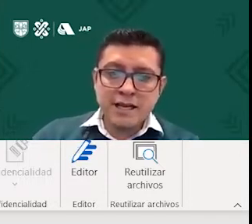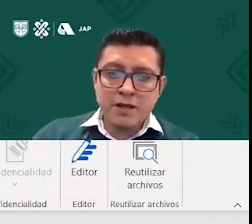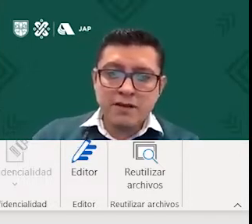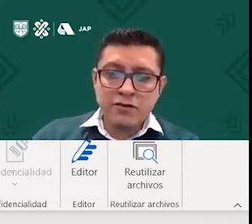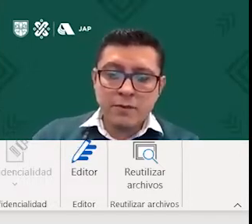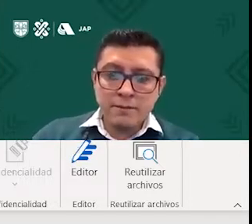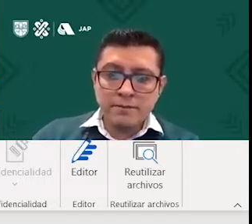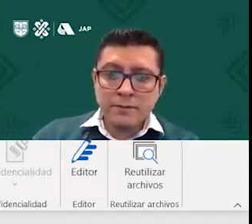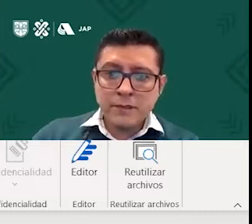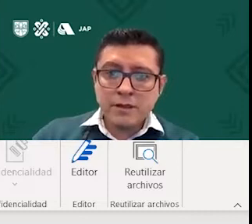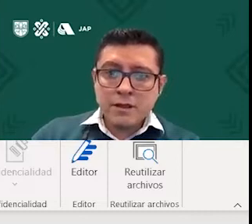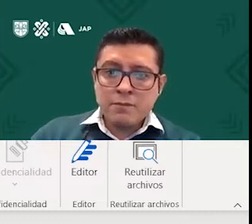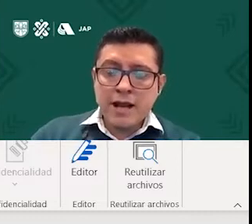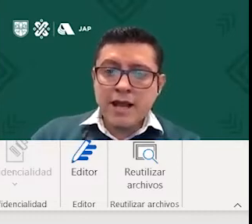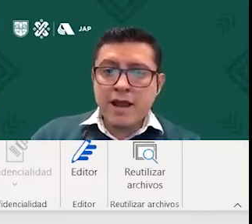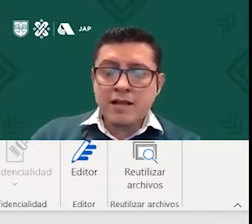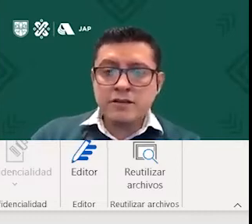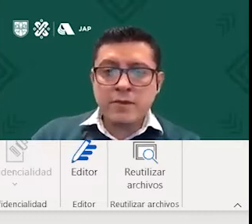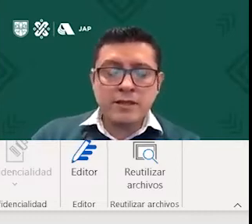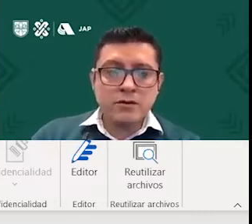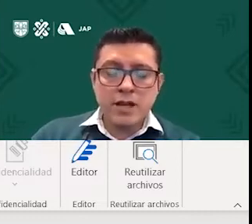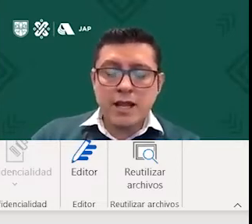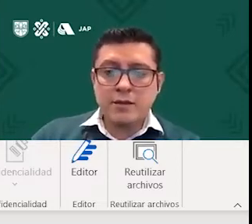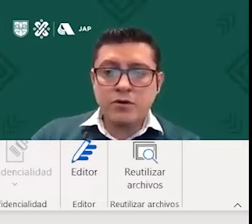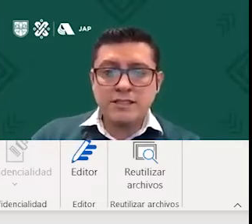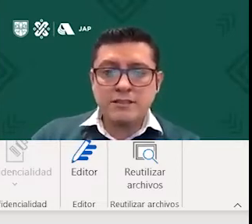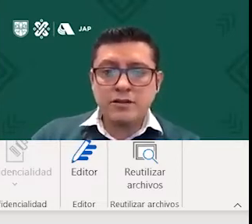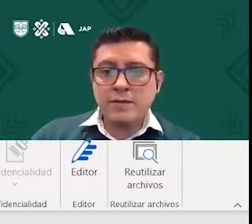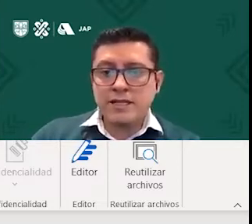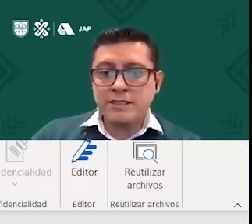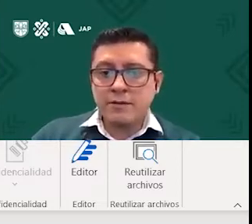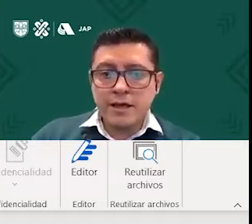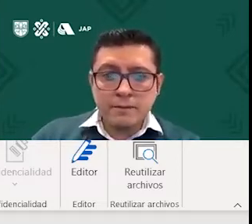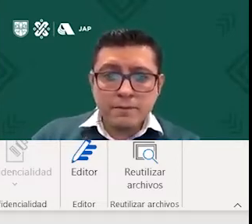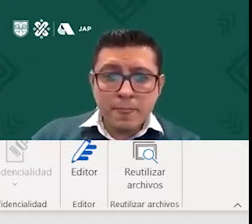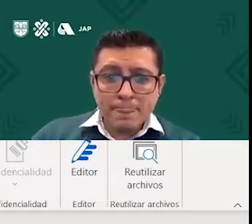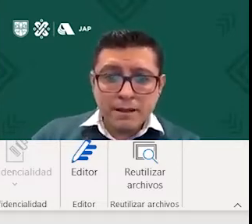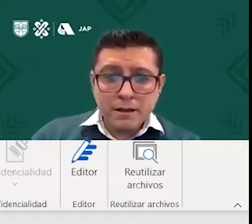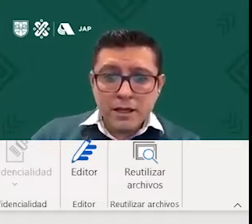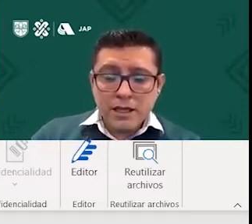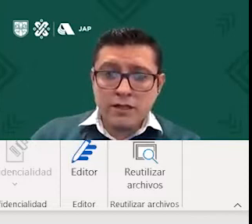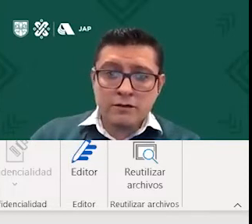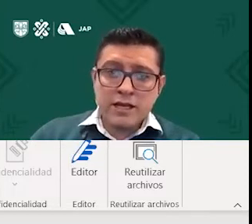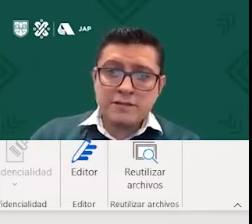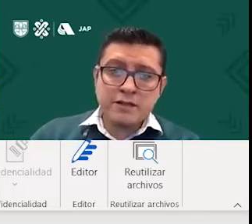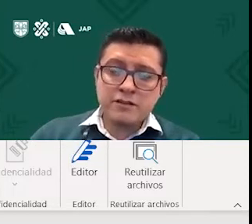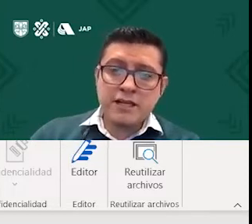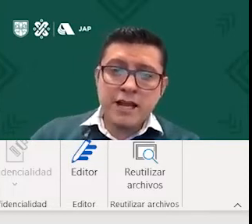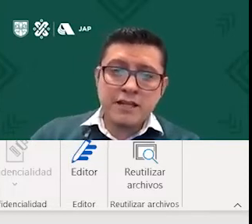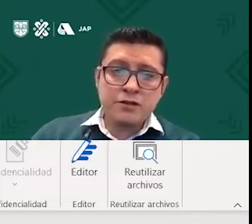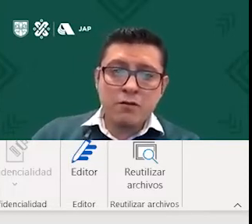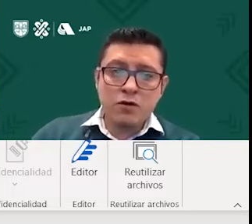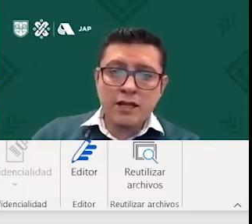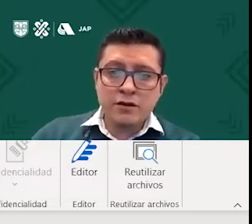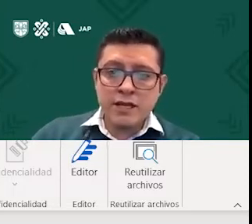se descargan de la plataforma para cada caso dependiendo la el tipo de sesión que van a celebrar y bueno aspectos